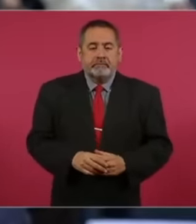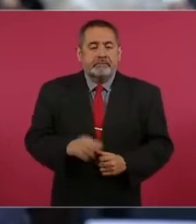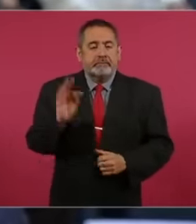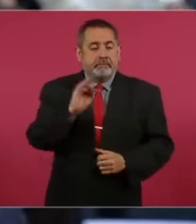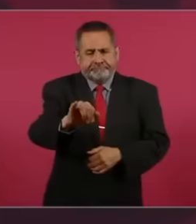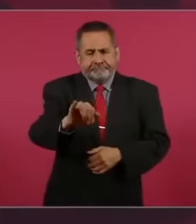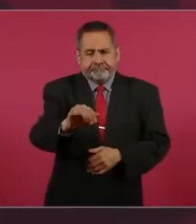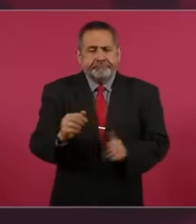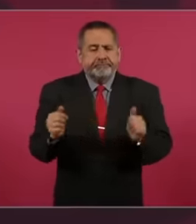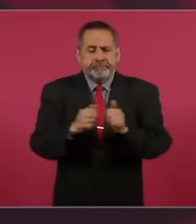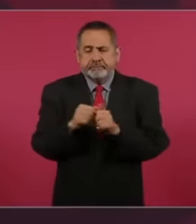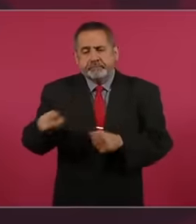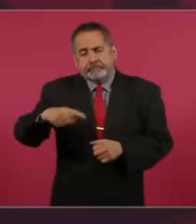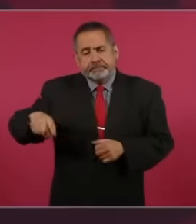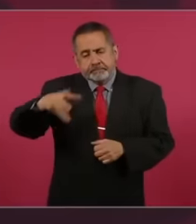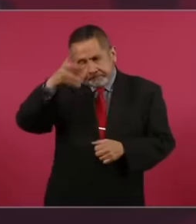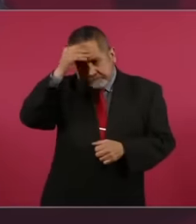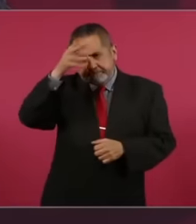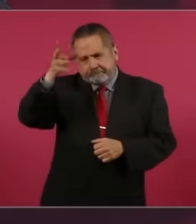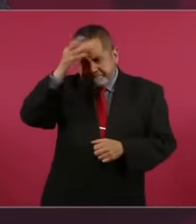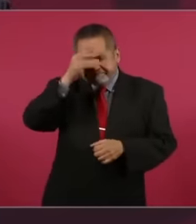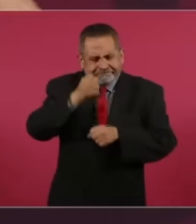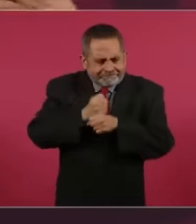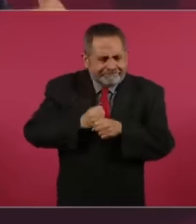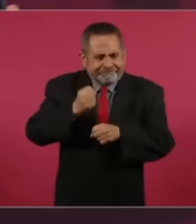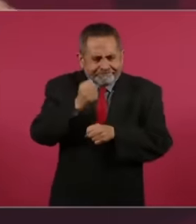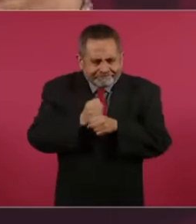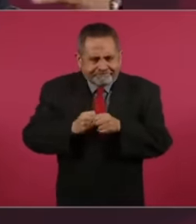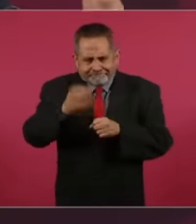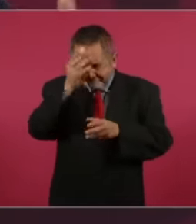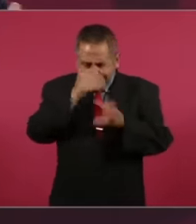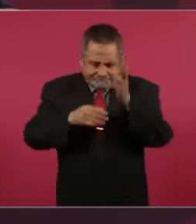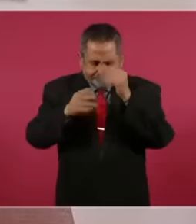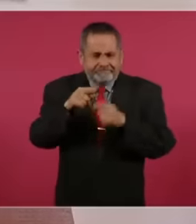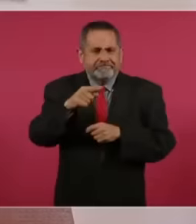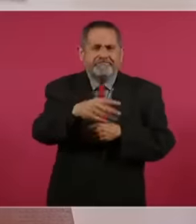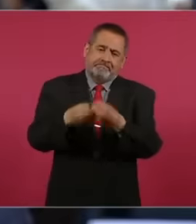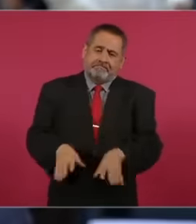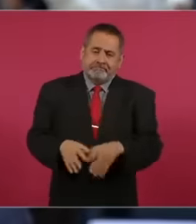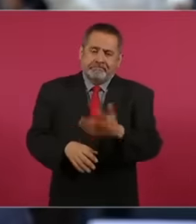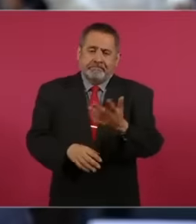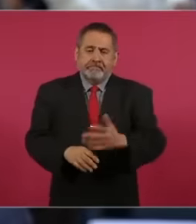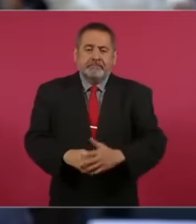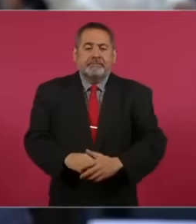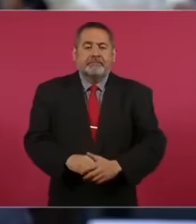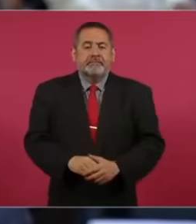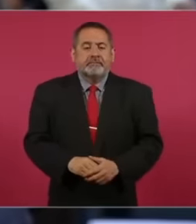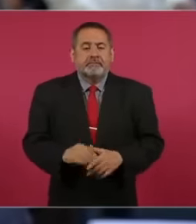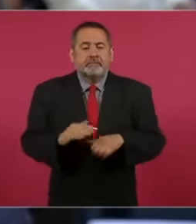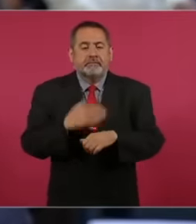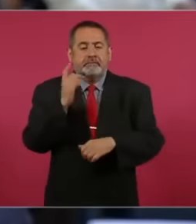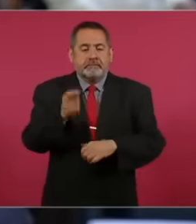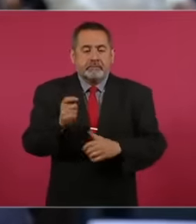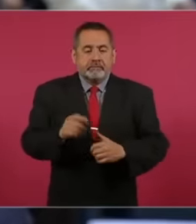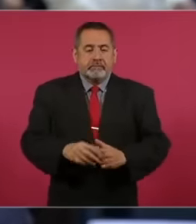y trabajan como aprendices en tiendas, en talleres, en empresas.